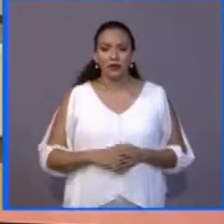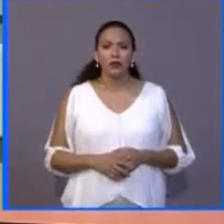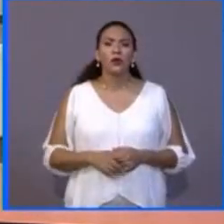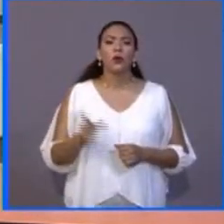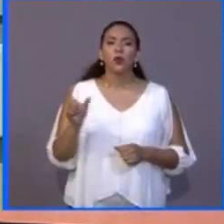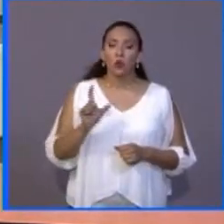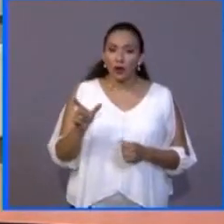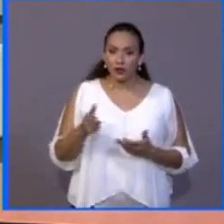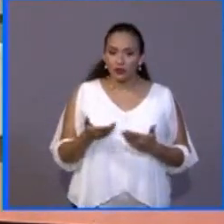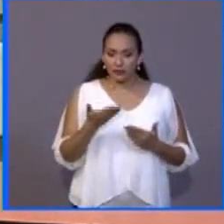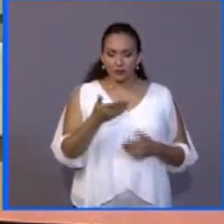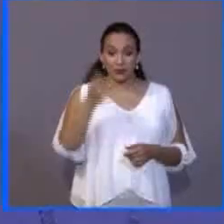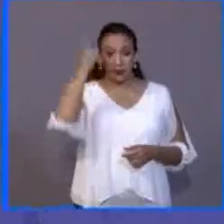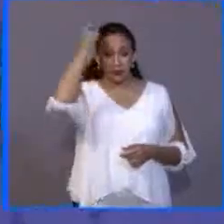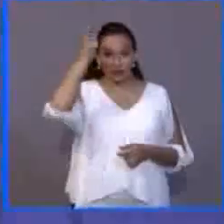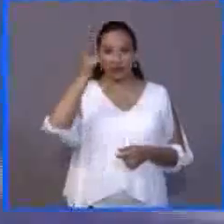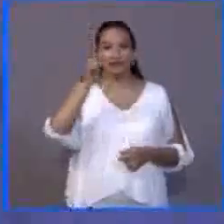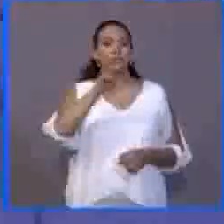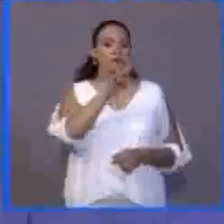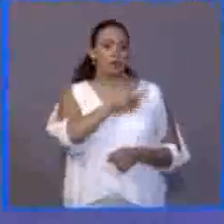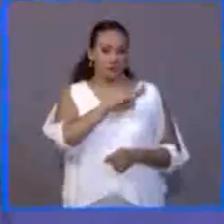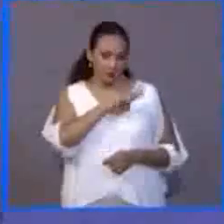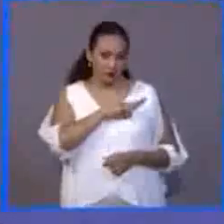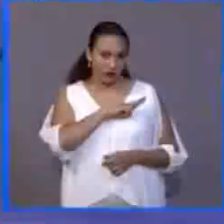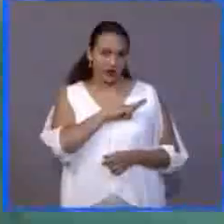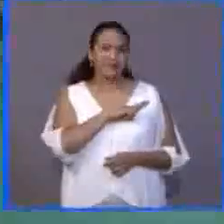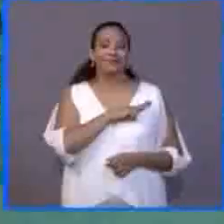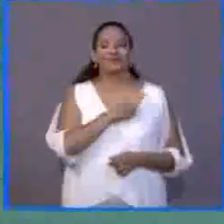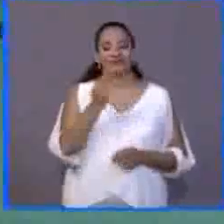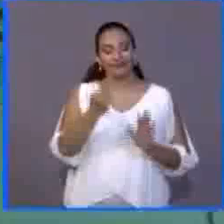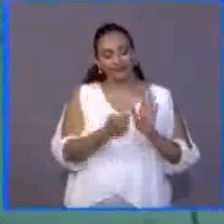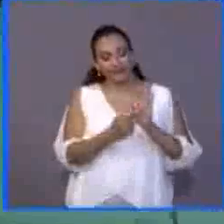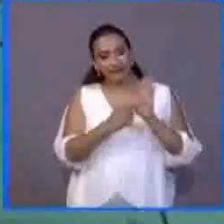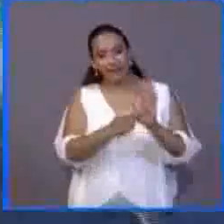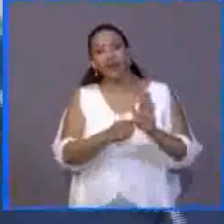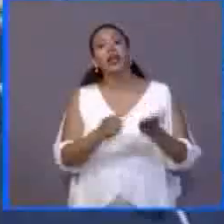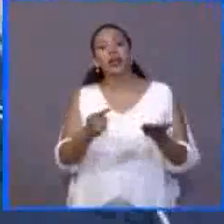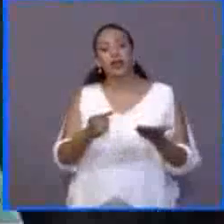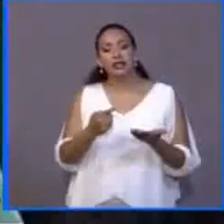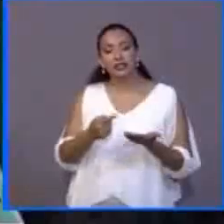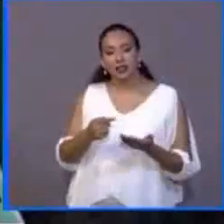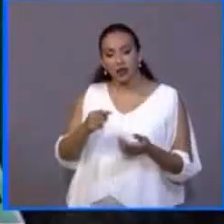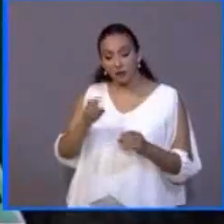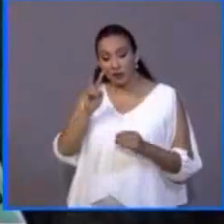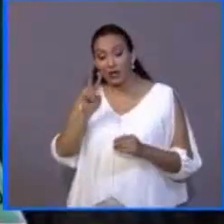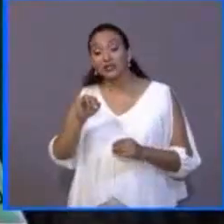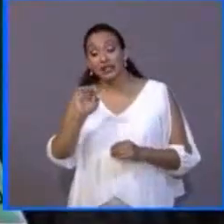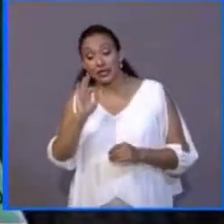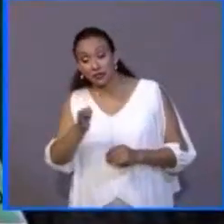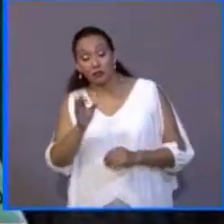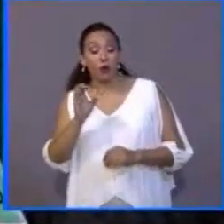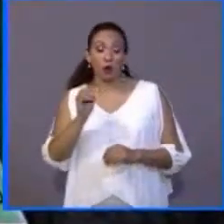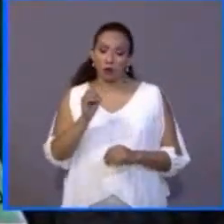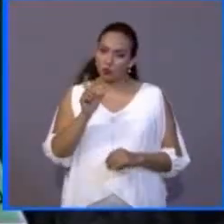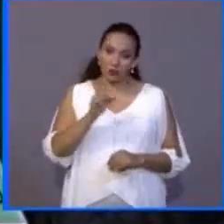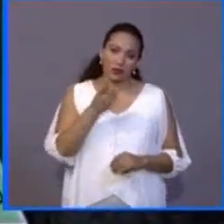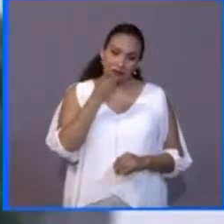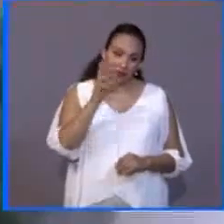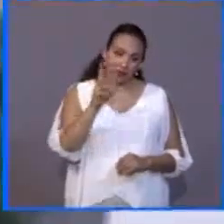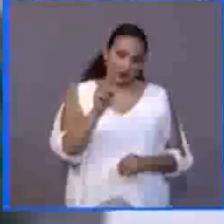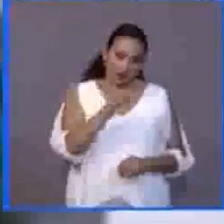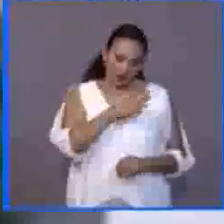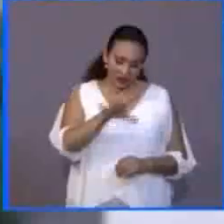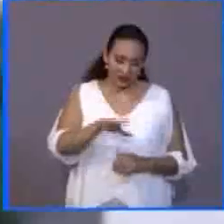se demanda una pensión por viudez, es necesario exhibir la resolución de otorgamiento o su negativa en su defecto, la